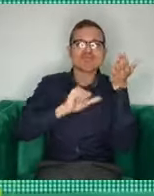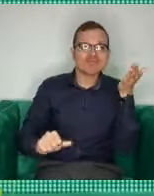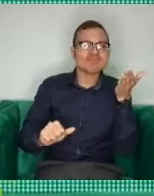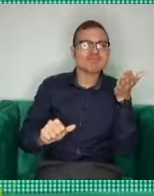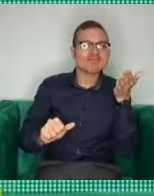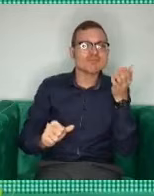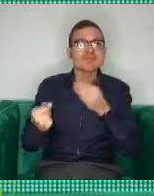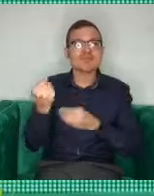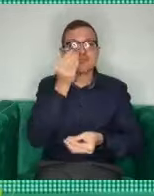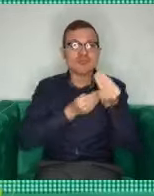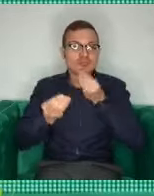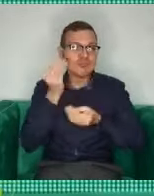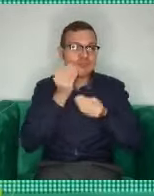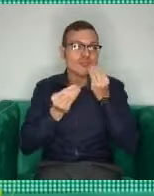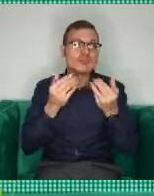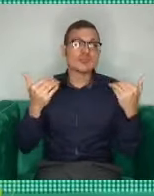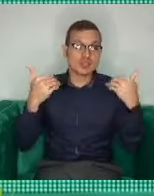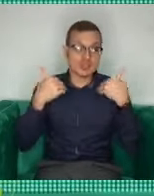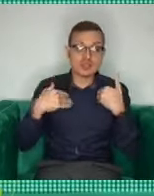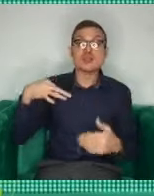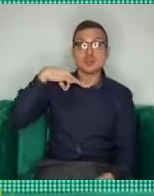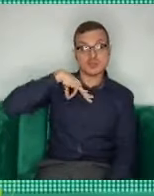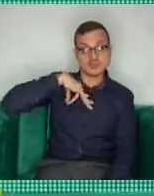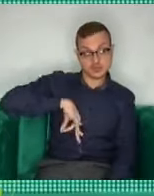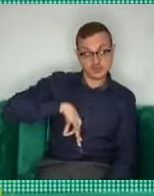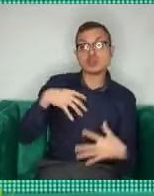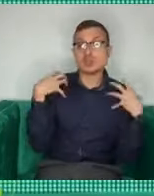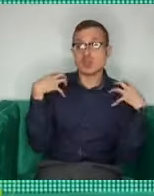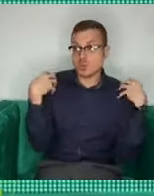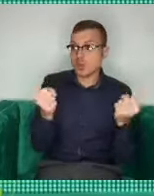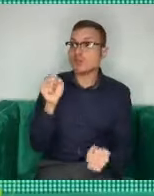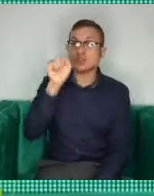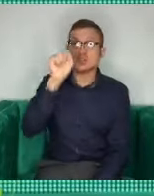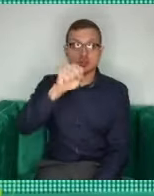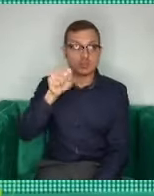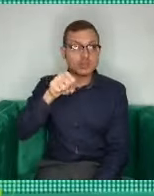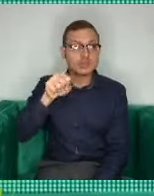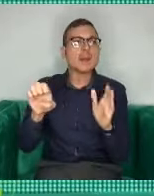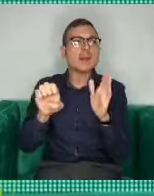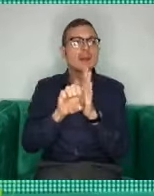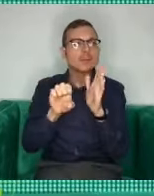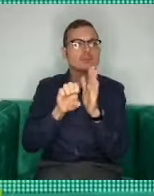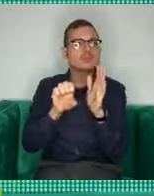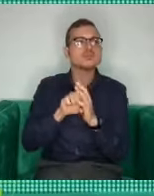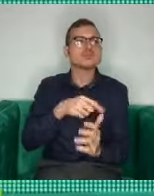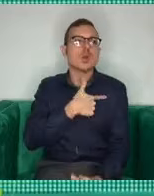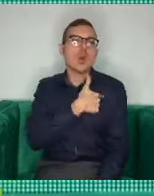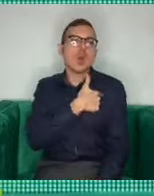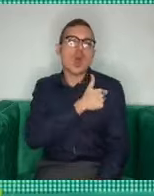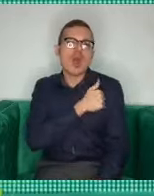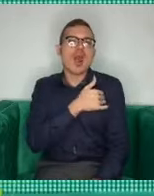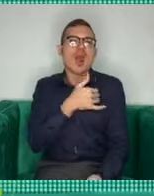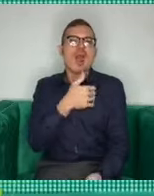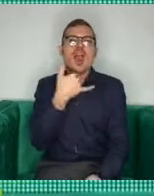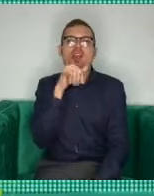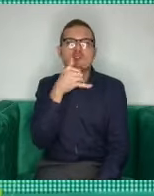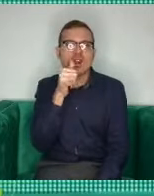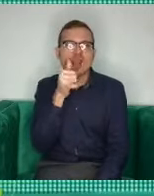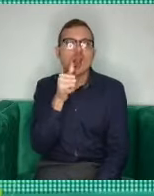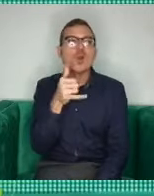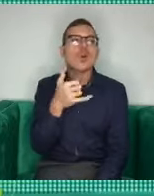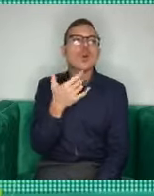un beneficio a su salud. Por ejemplo, los refrescos, las bebidas azucaradas, bebidas